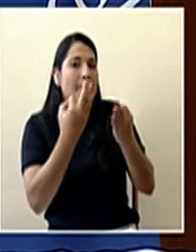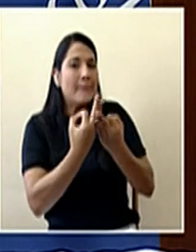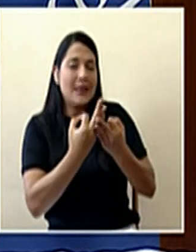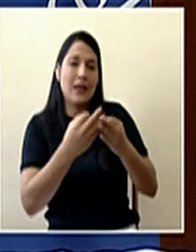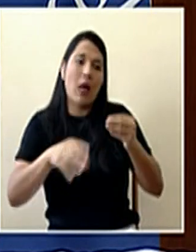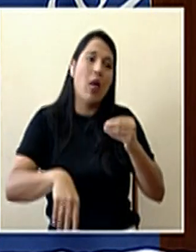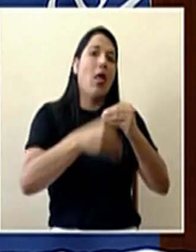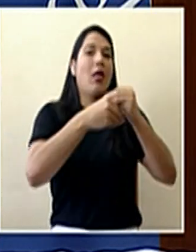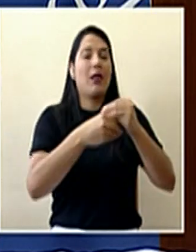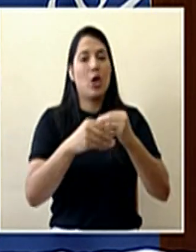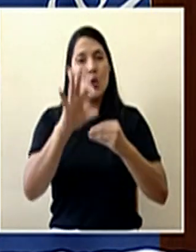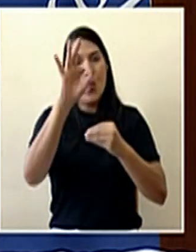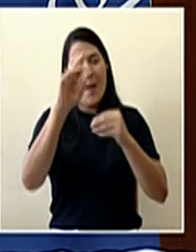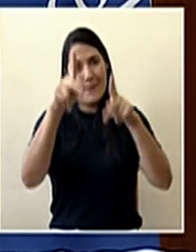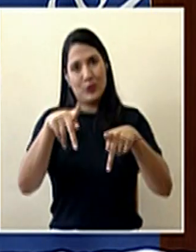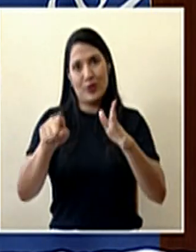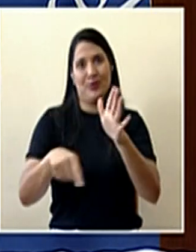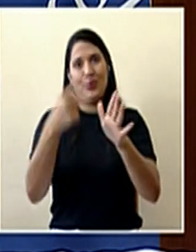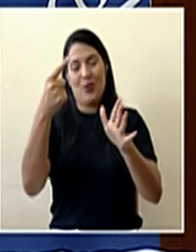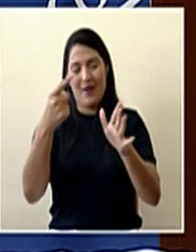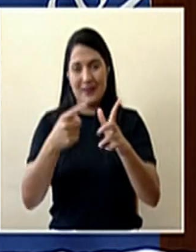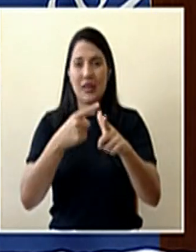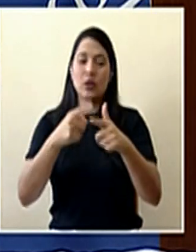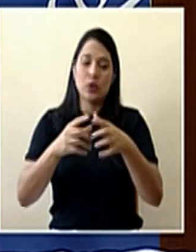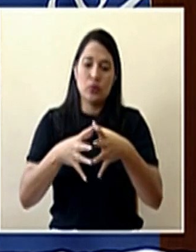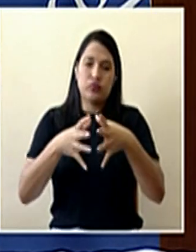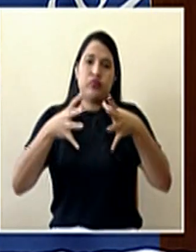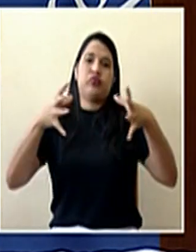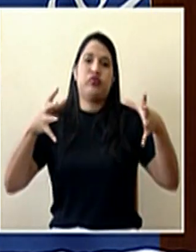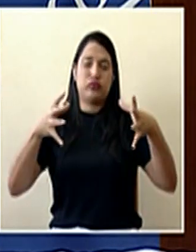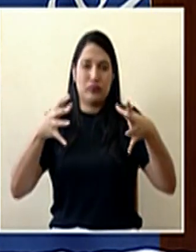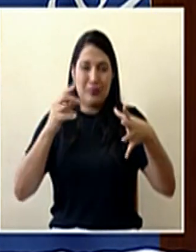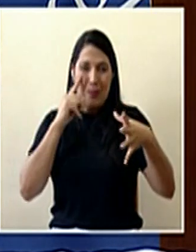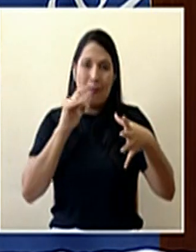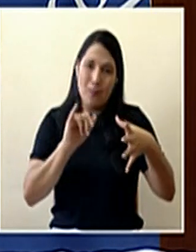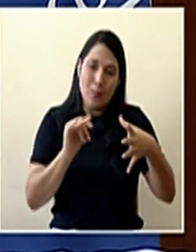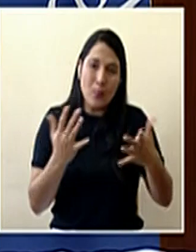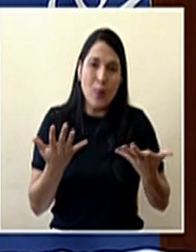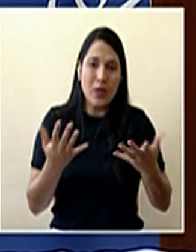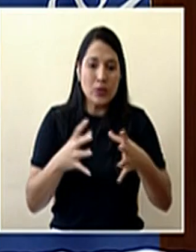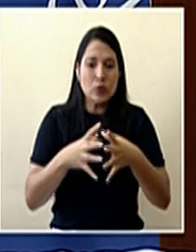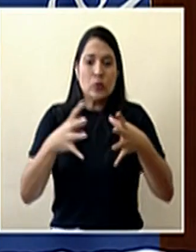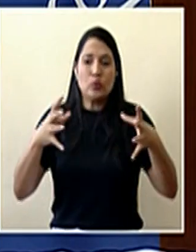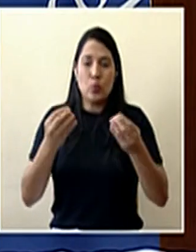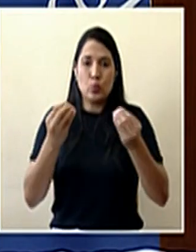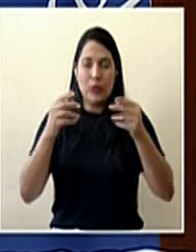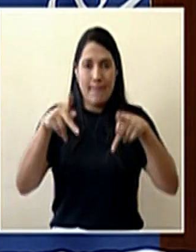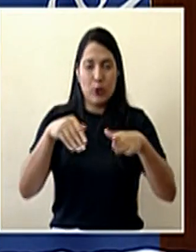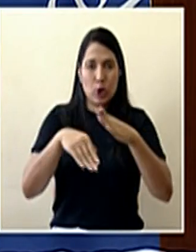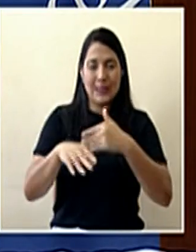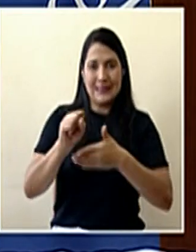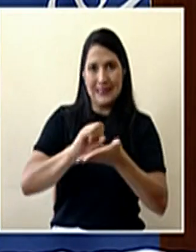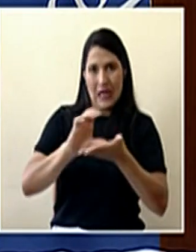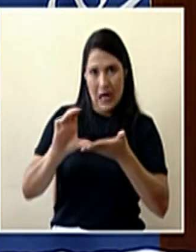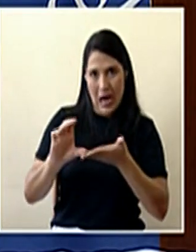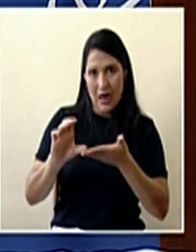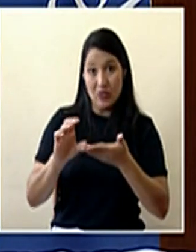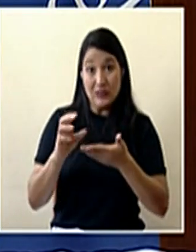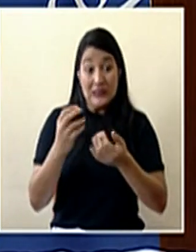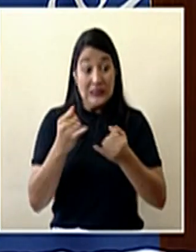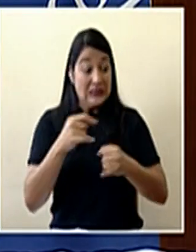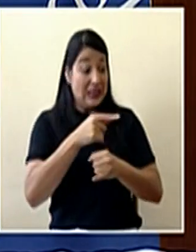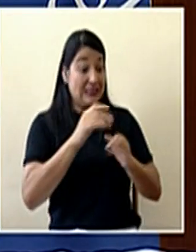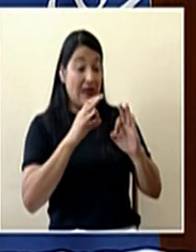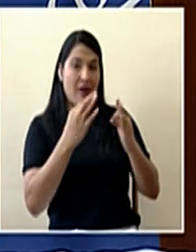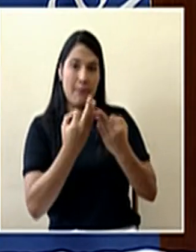incremento importante en los casos reportados, y que obviamente pues eso responde a un compartir, lo que hemos hablado inicialmente, ¿verdad?, que los núcleos